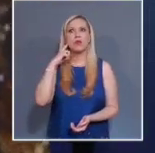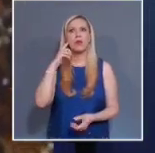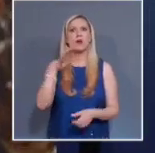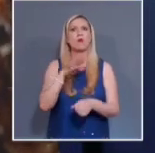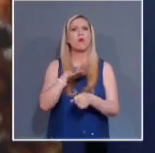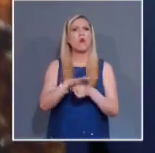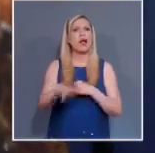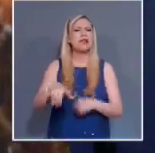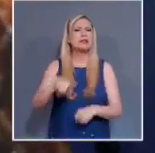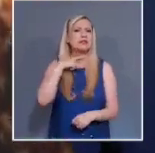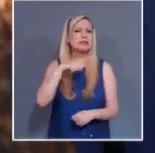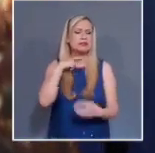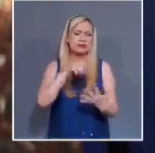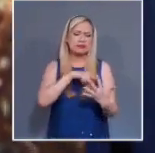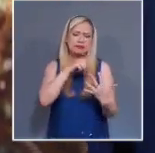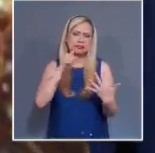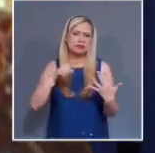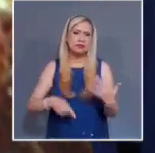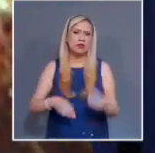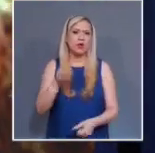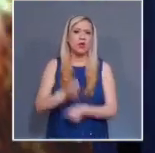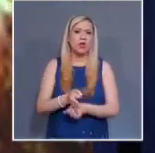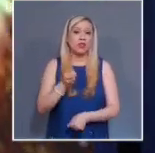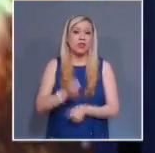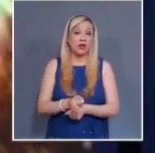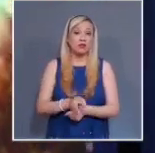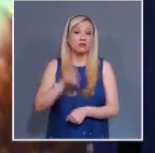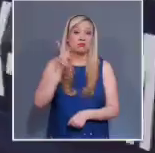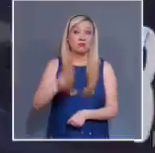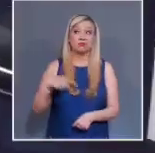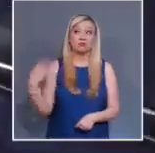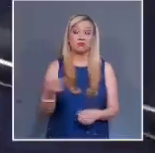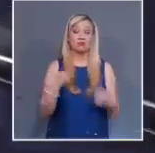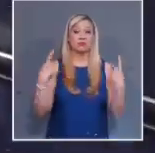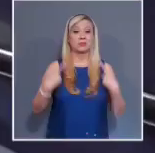que en la actualidad está enfrentando la humanidad.